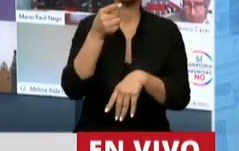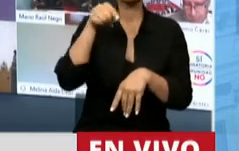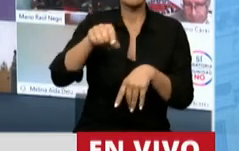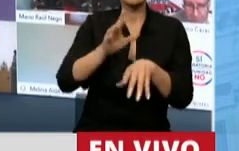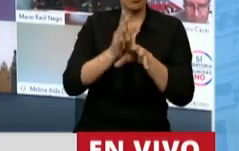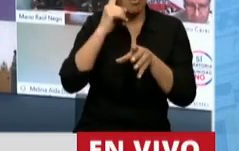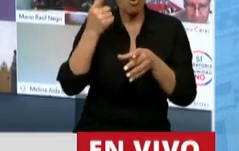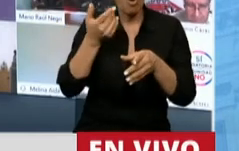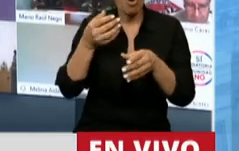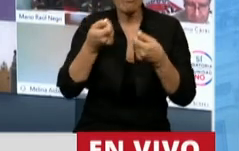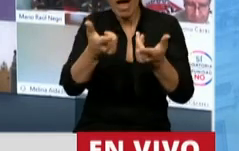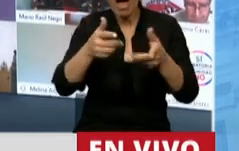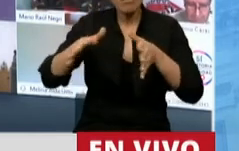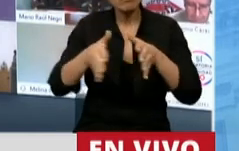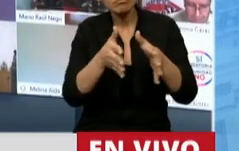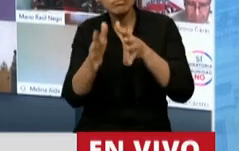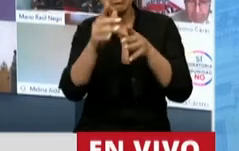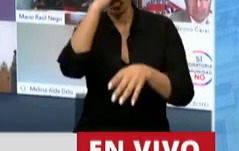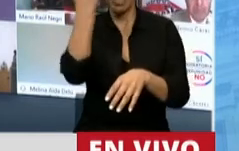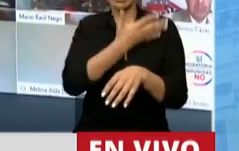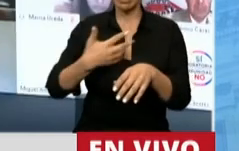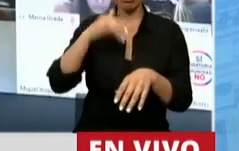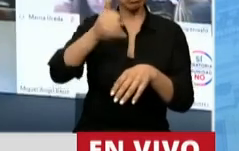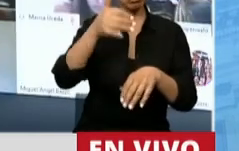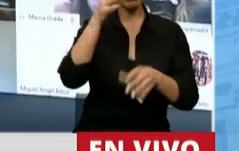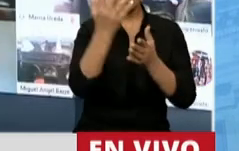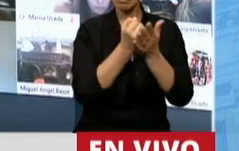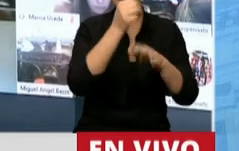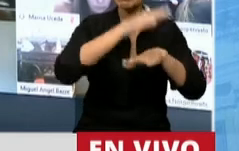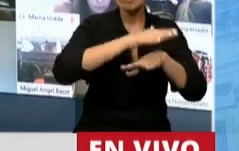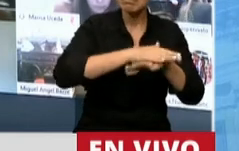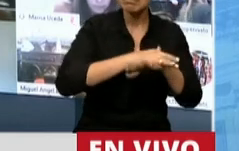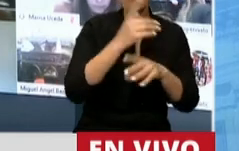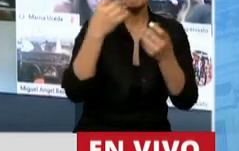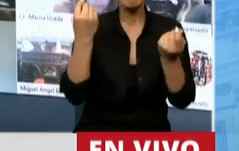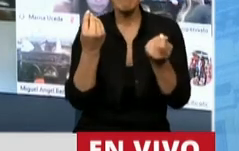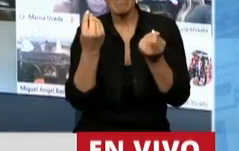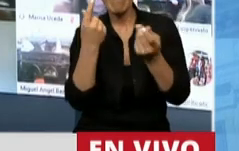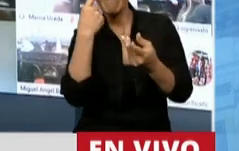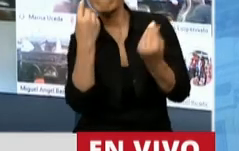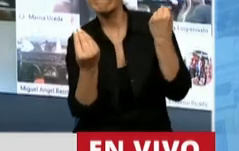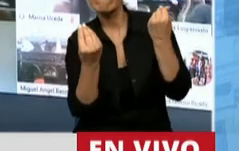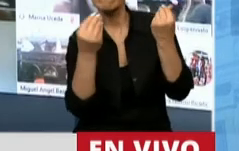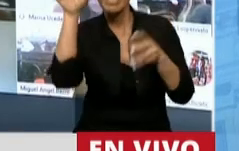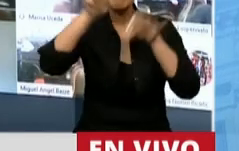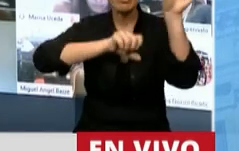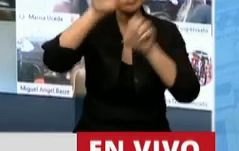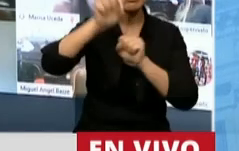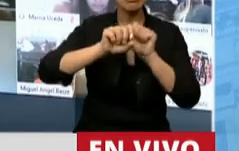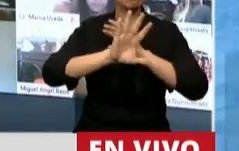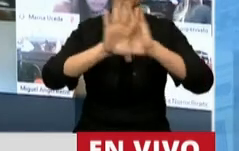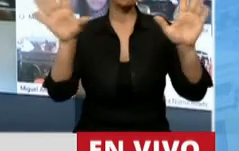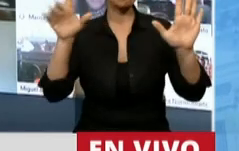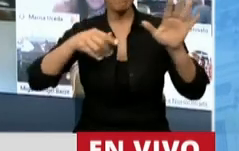cargo de promoverlo para integrar la industria, para sustituir importaciones y para empezar